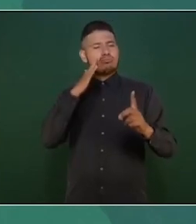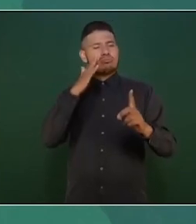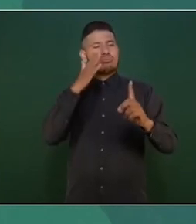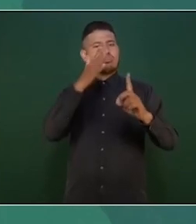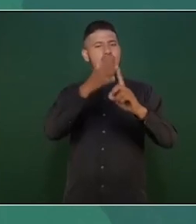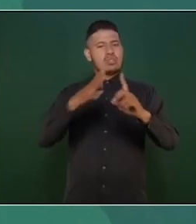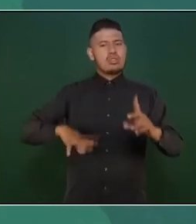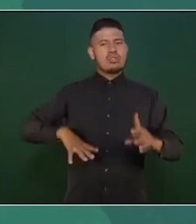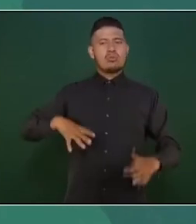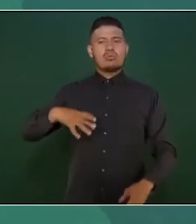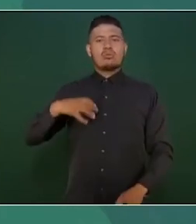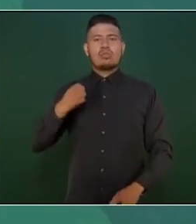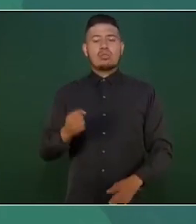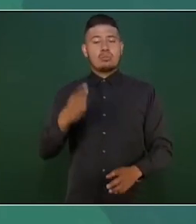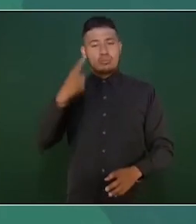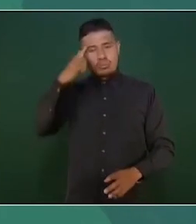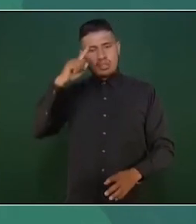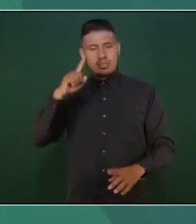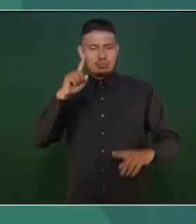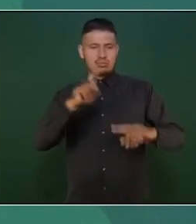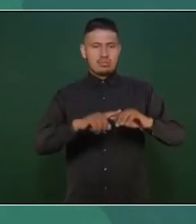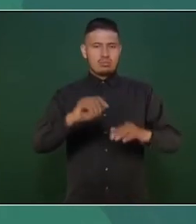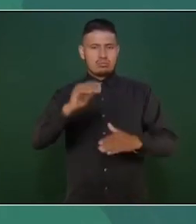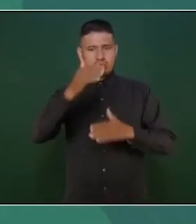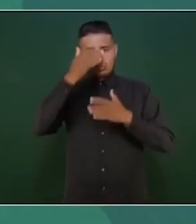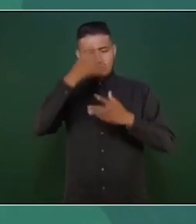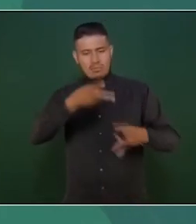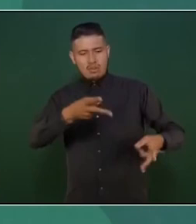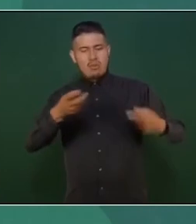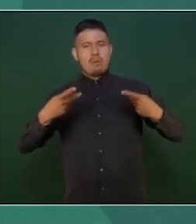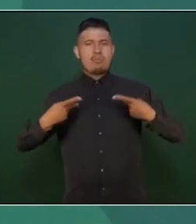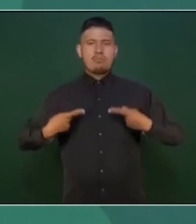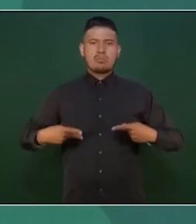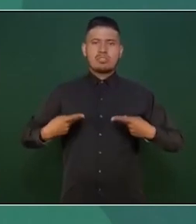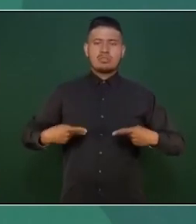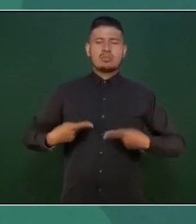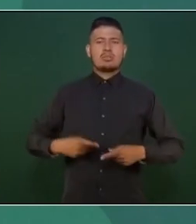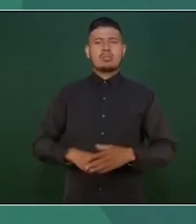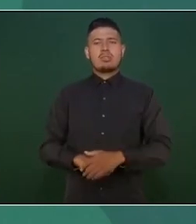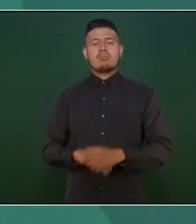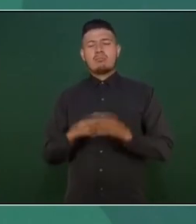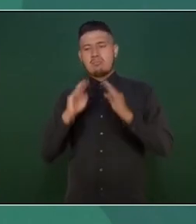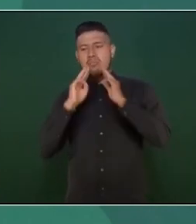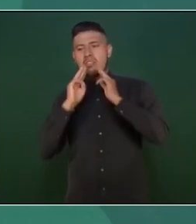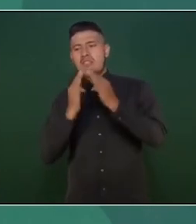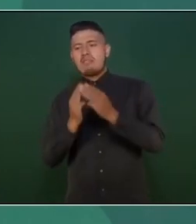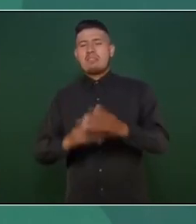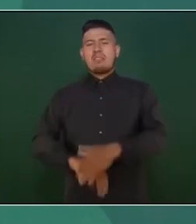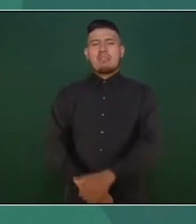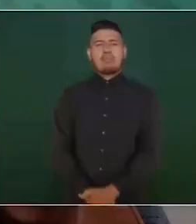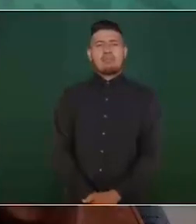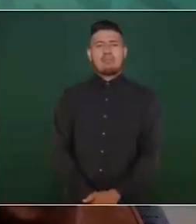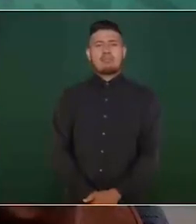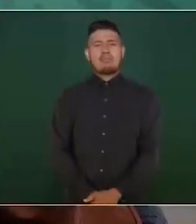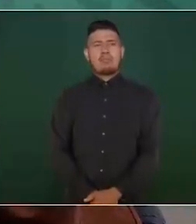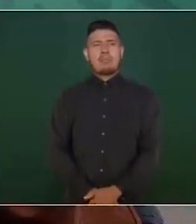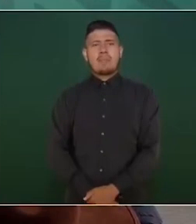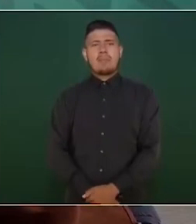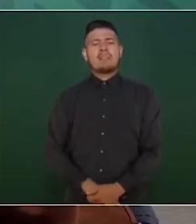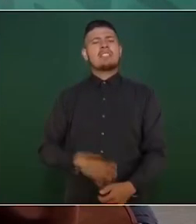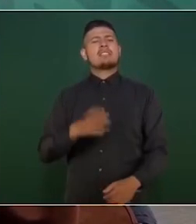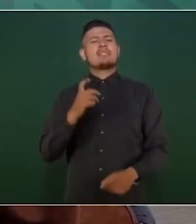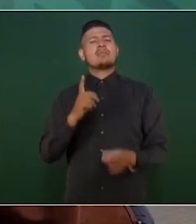sus esfuerzos a combatir el secuestro y donde ha tenido resultados relevantes.